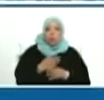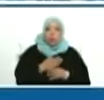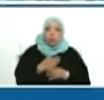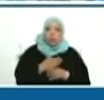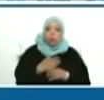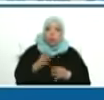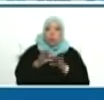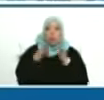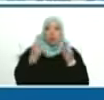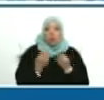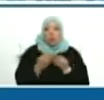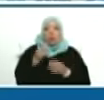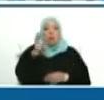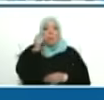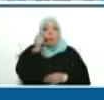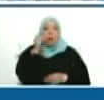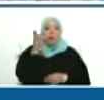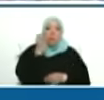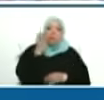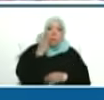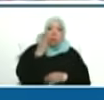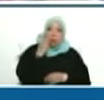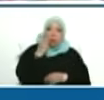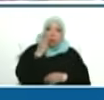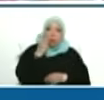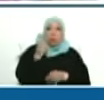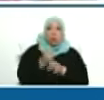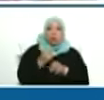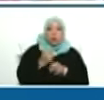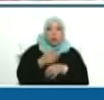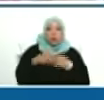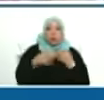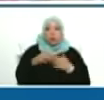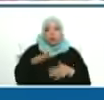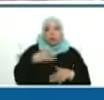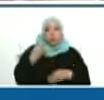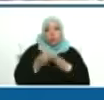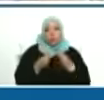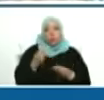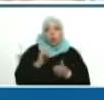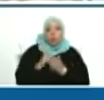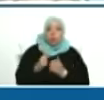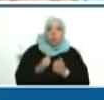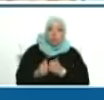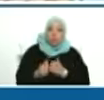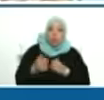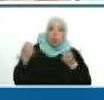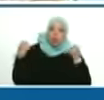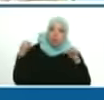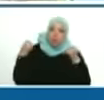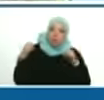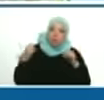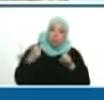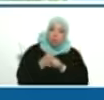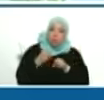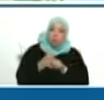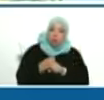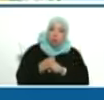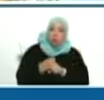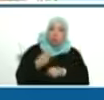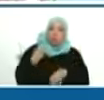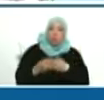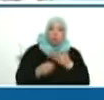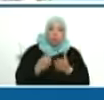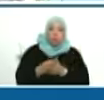sus familias, con sus papás, con sus mamás, y de una sola vez pueden hacer deporte, hacer ejercicio y recrearse. Eso es